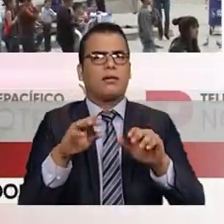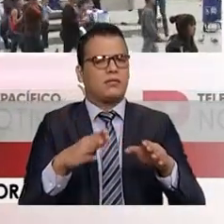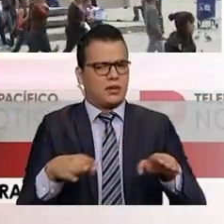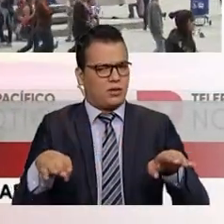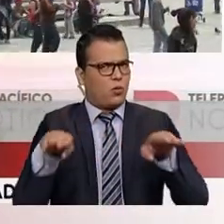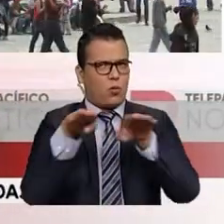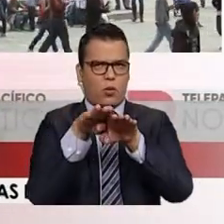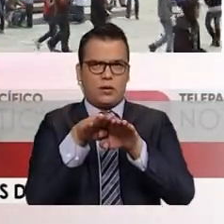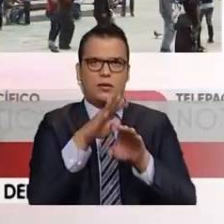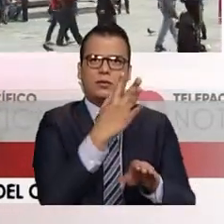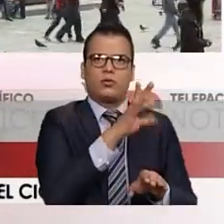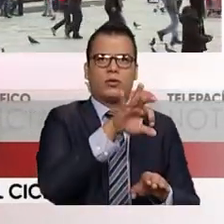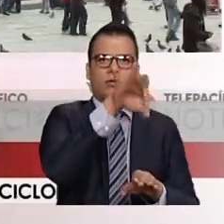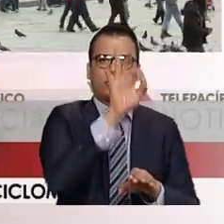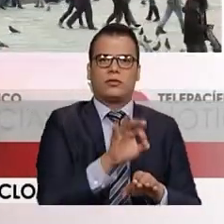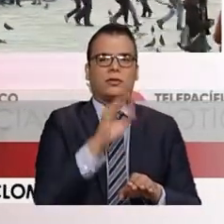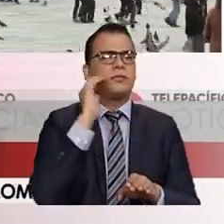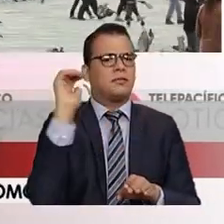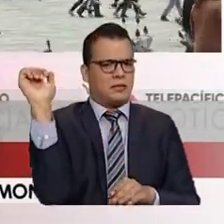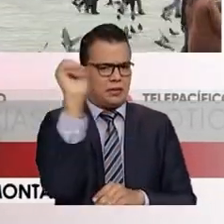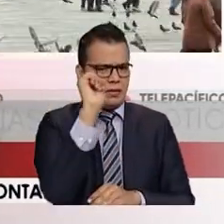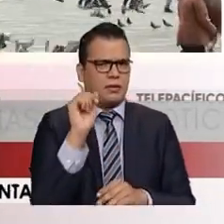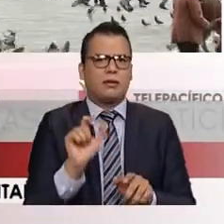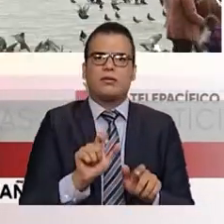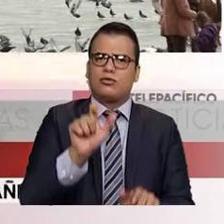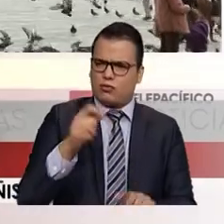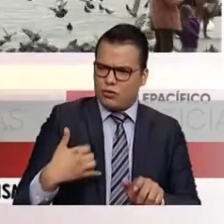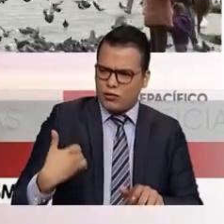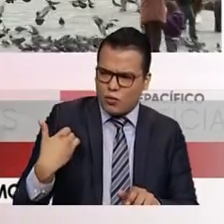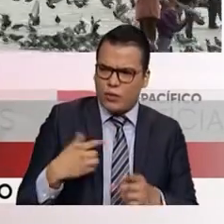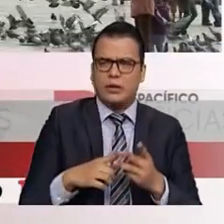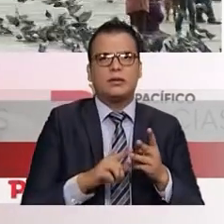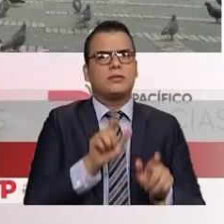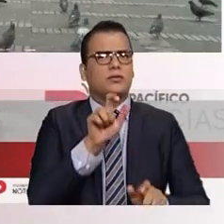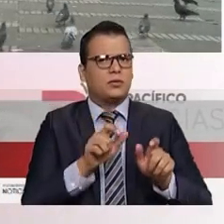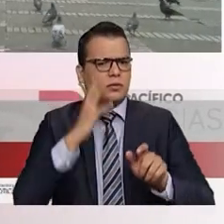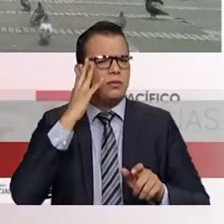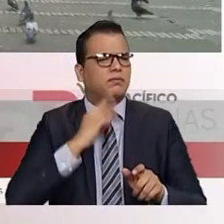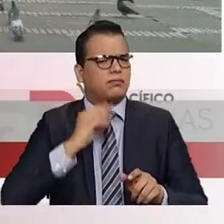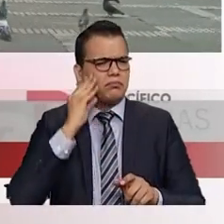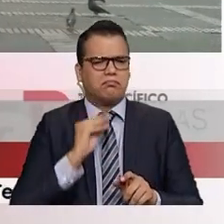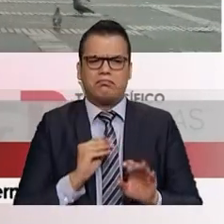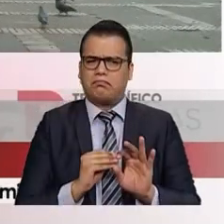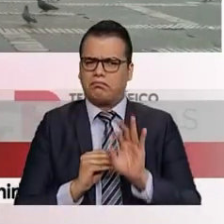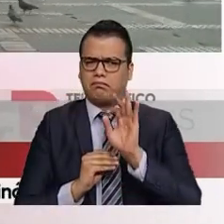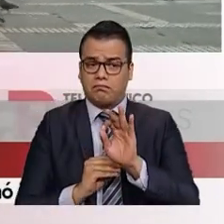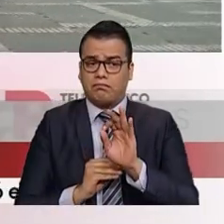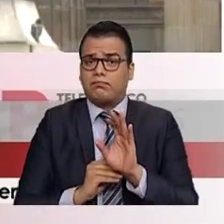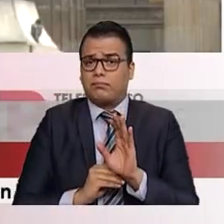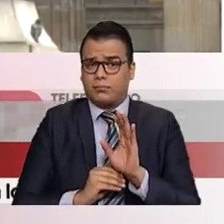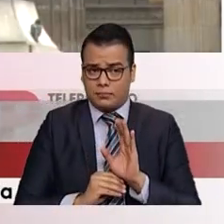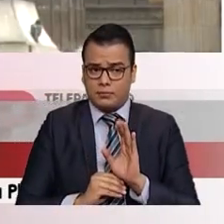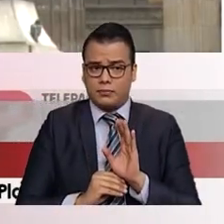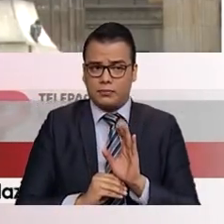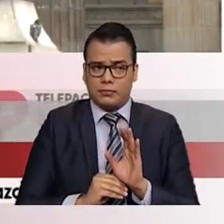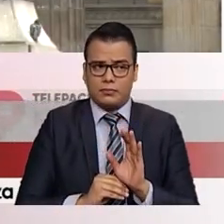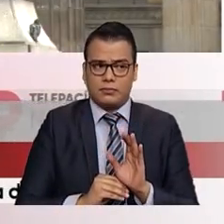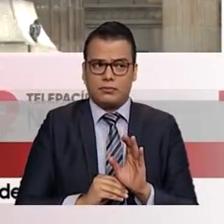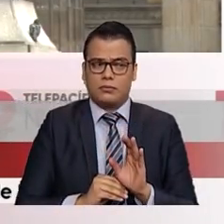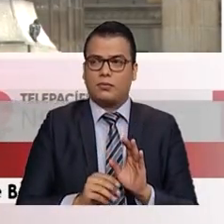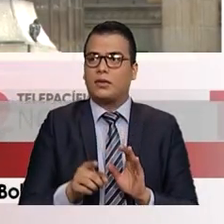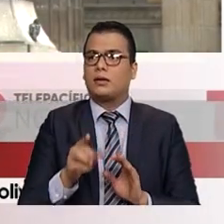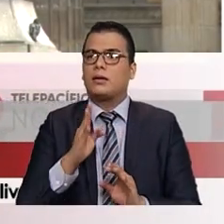mujeres personas jóvenes personas con experiencia la verdad sin cuotas burocráticas